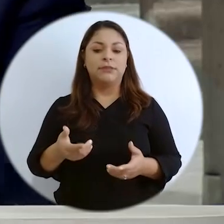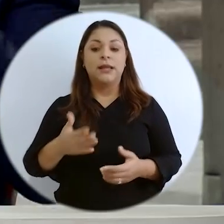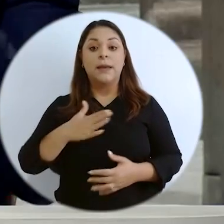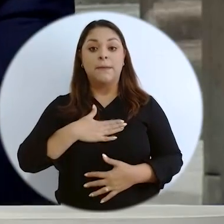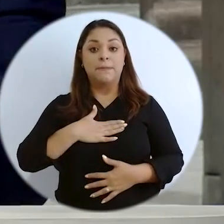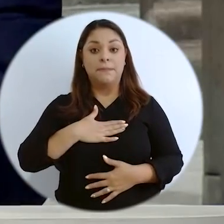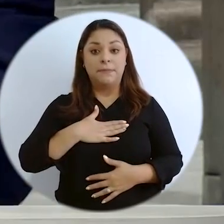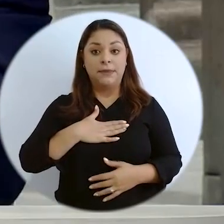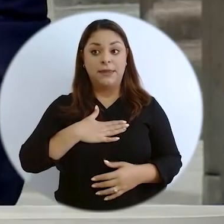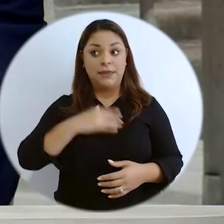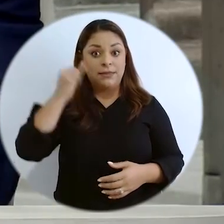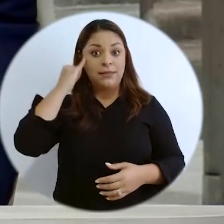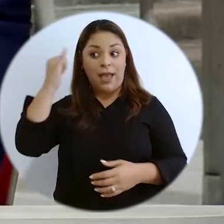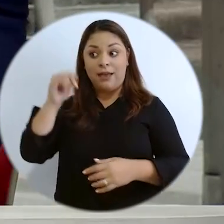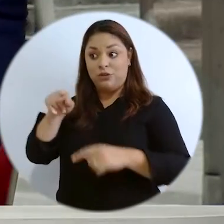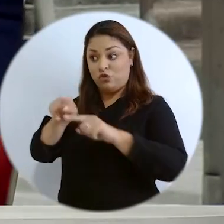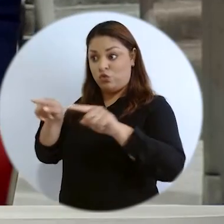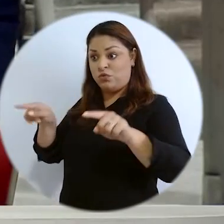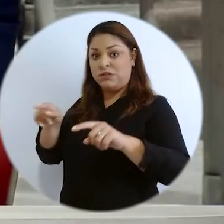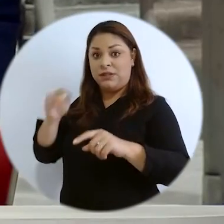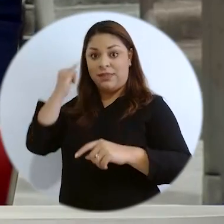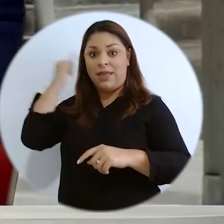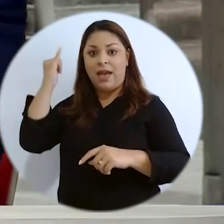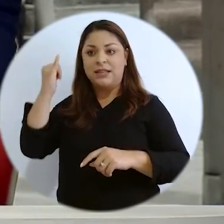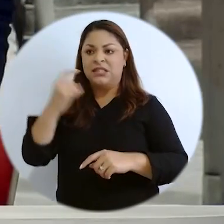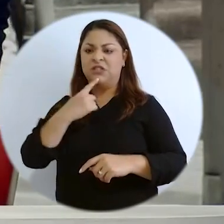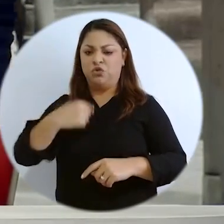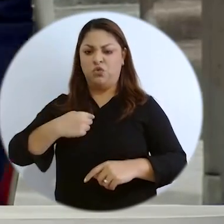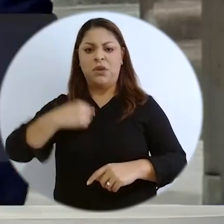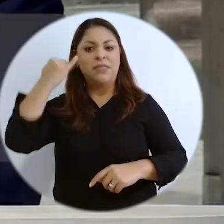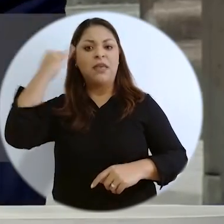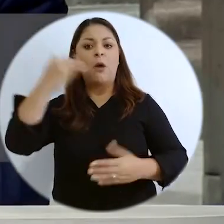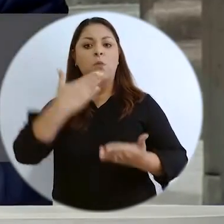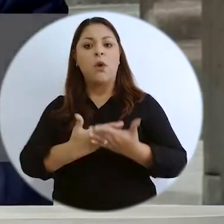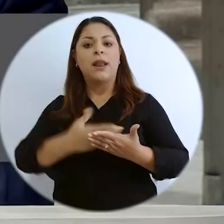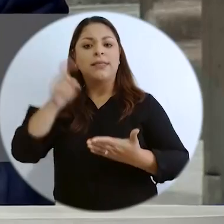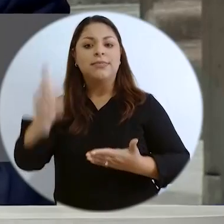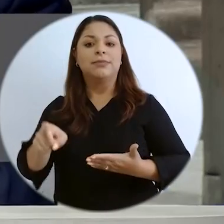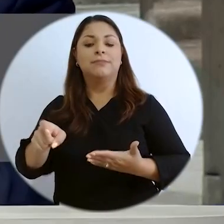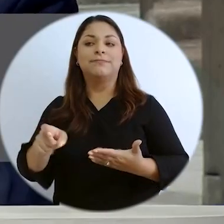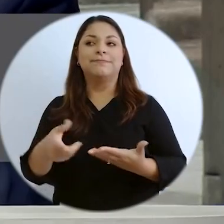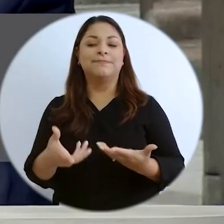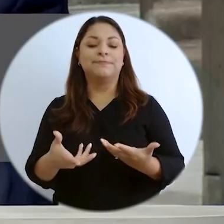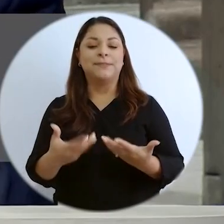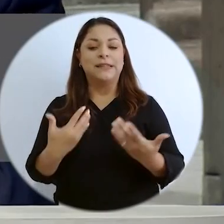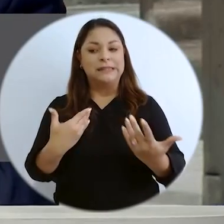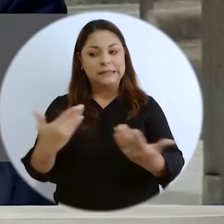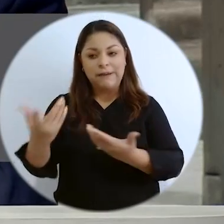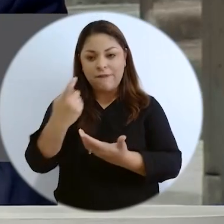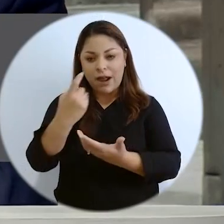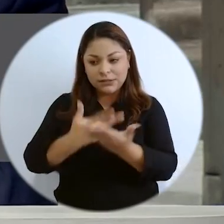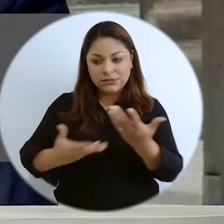O sea, porque mi idea es buena, tiene que realizarse. Entonces,